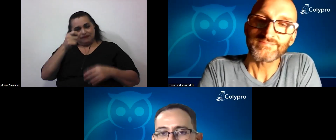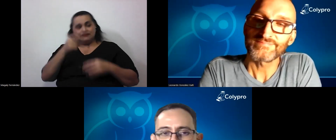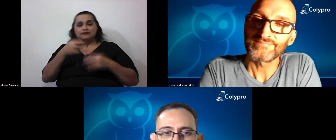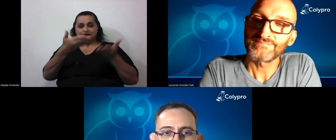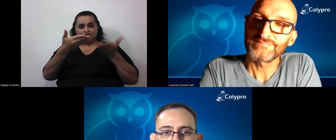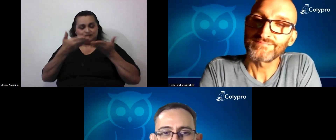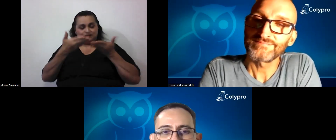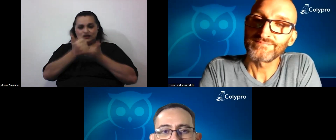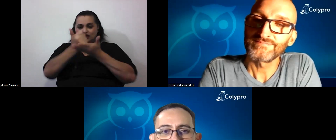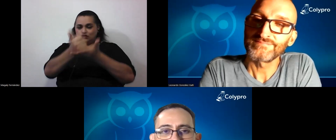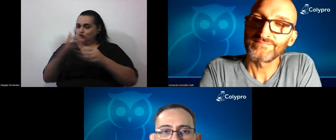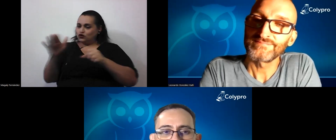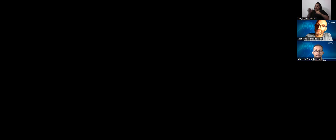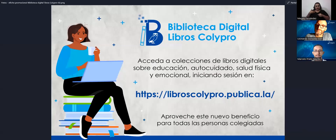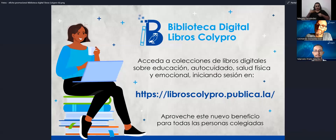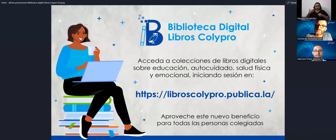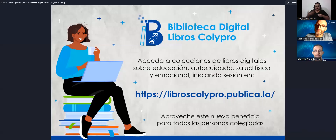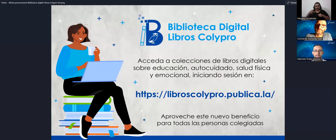colaborado totalmente a honor en esta